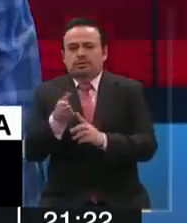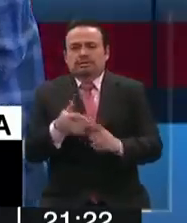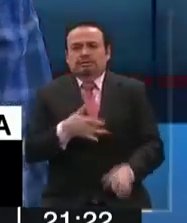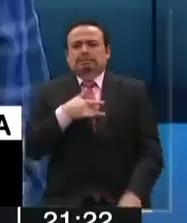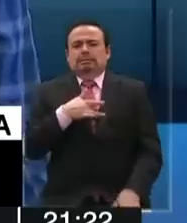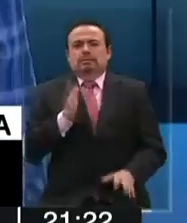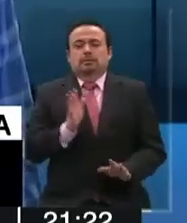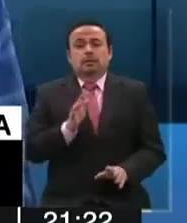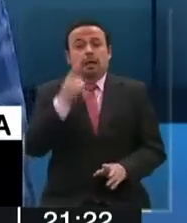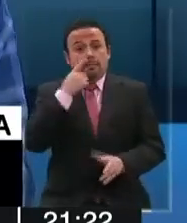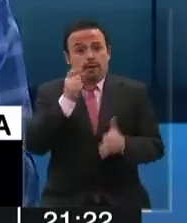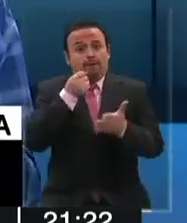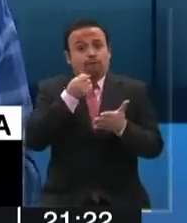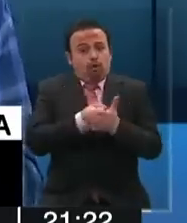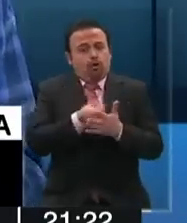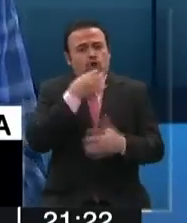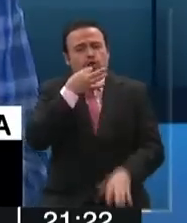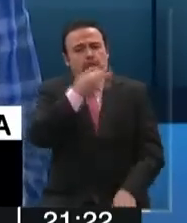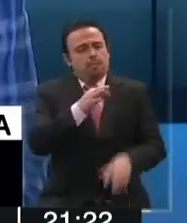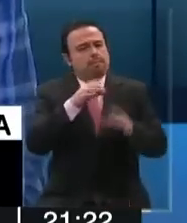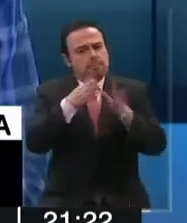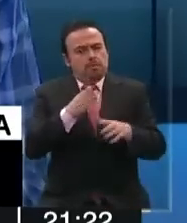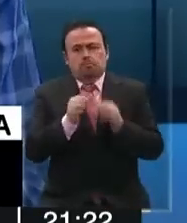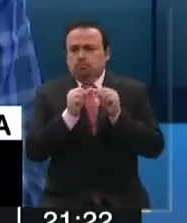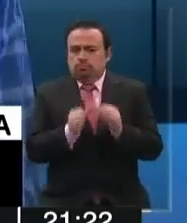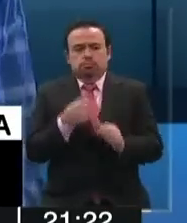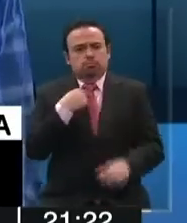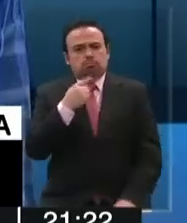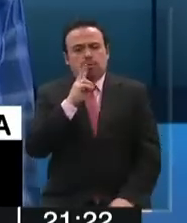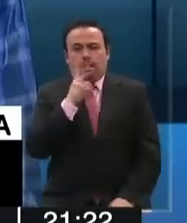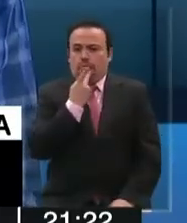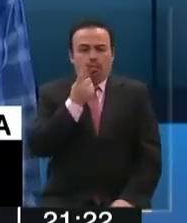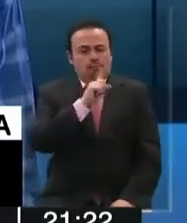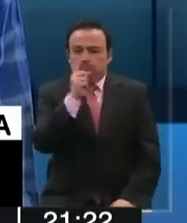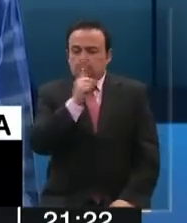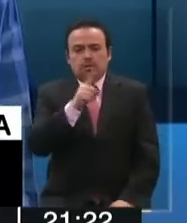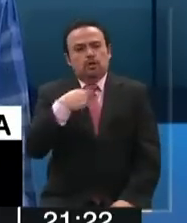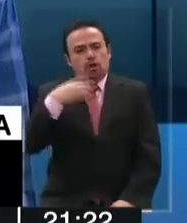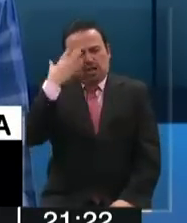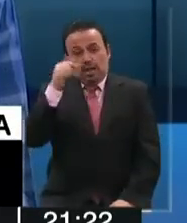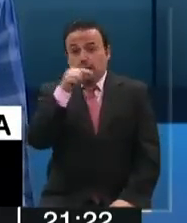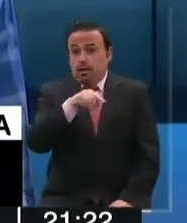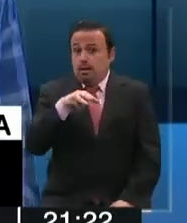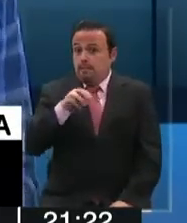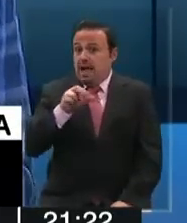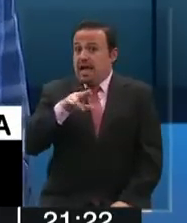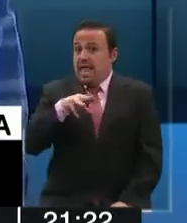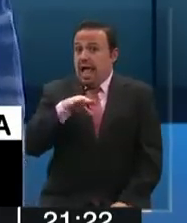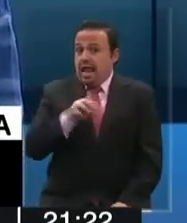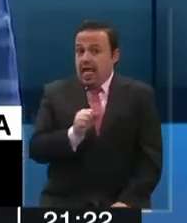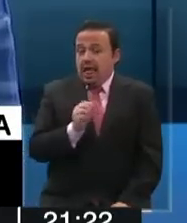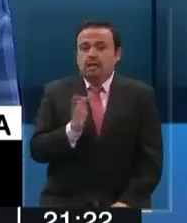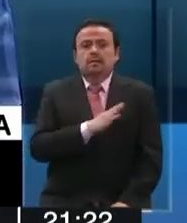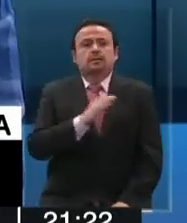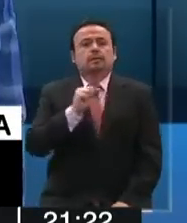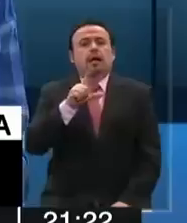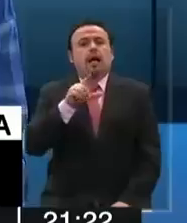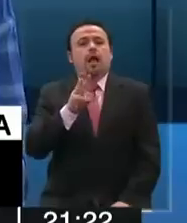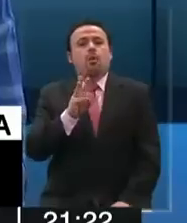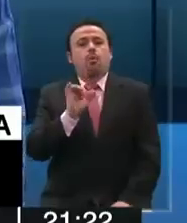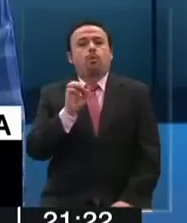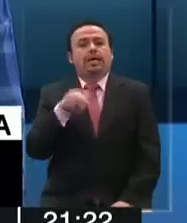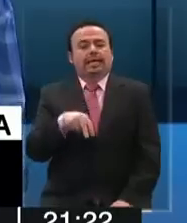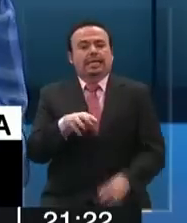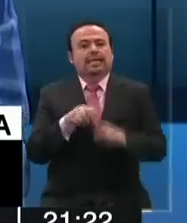lo mantengo en el sentido siguiente Creo que Mariana elwin está